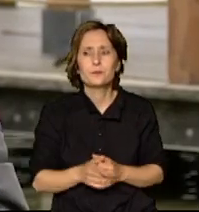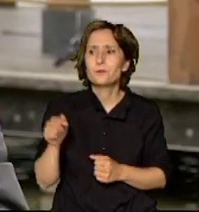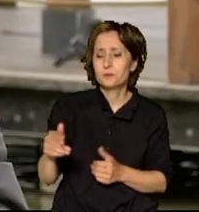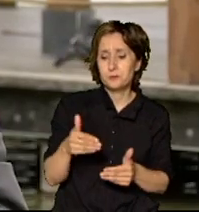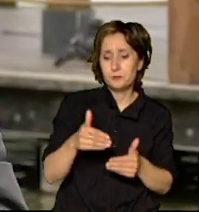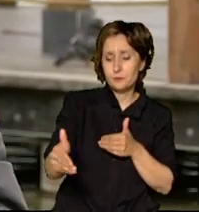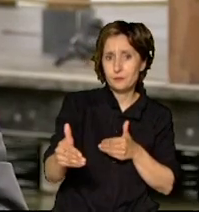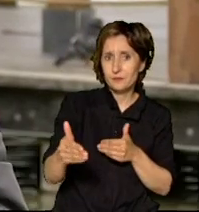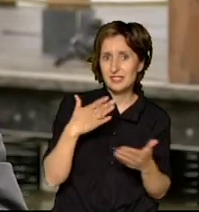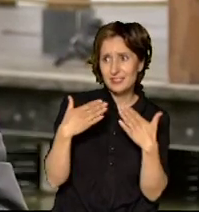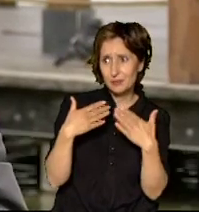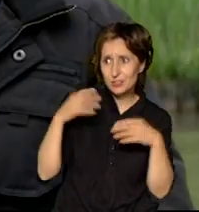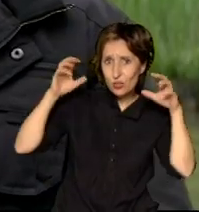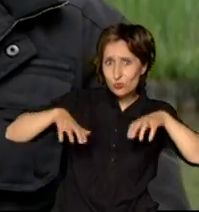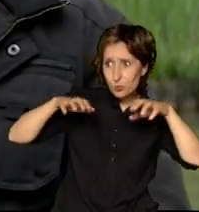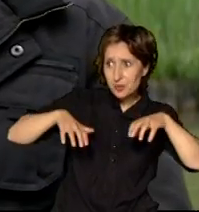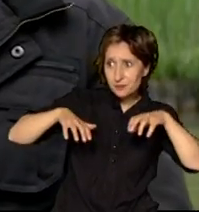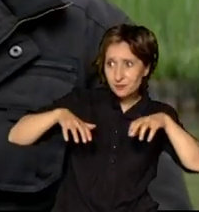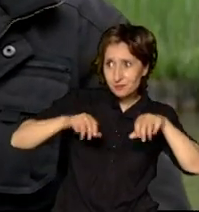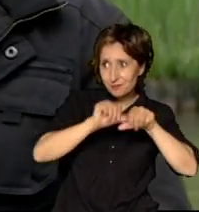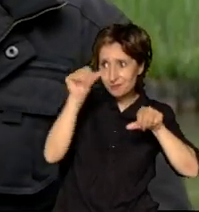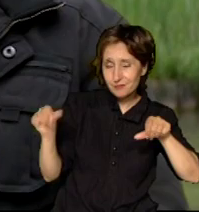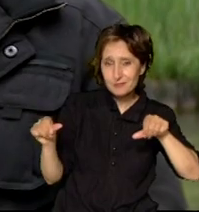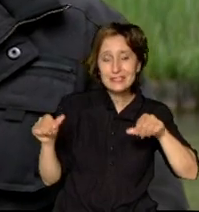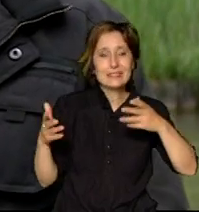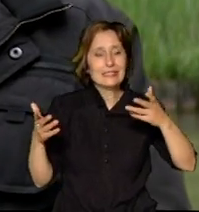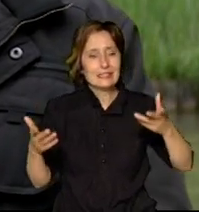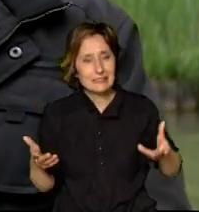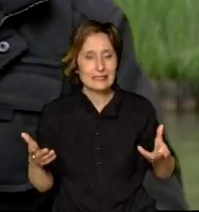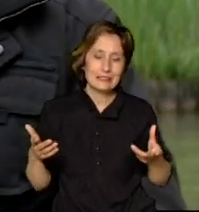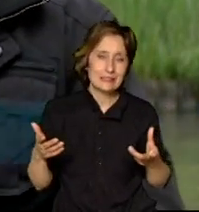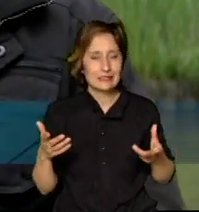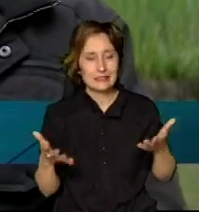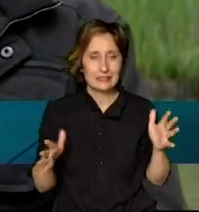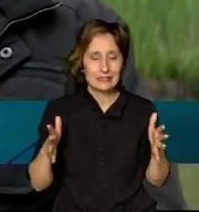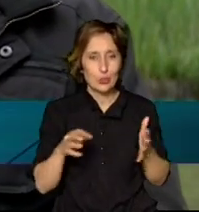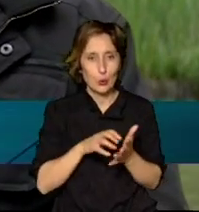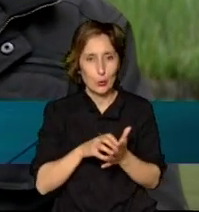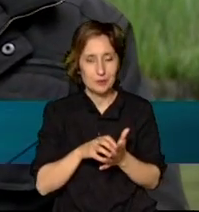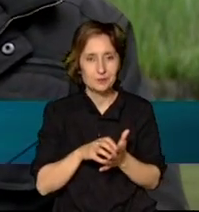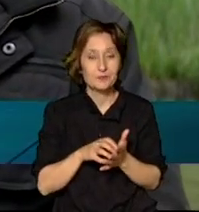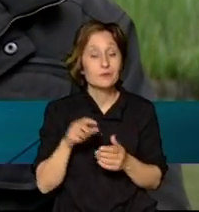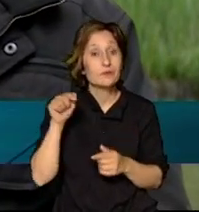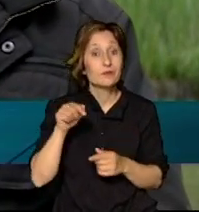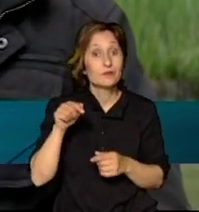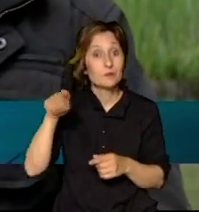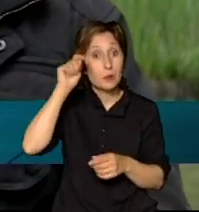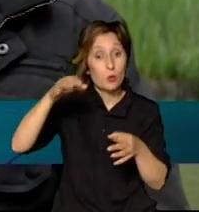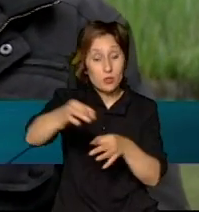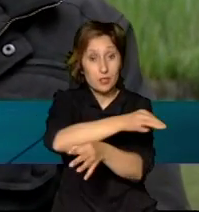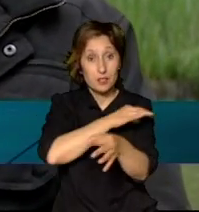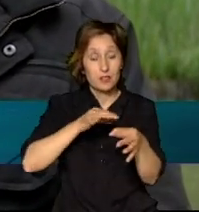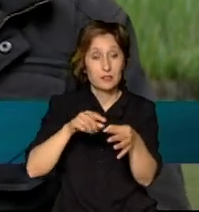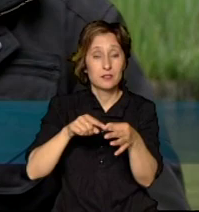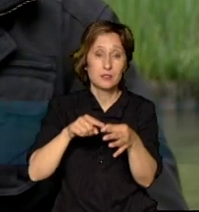llover durante esta entrevista? Bueno, pues estamos un poco en la cuerda floja, ¿no? Hoy tenemos en la cuenca de Pamplona pues el